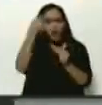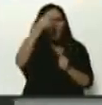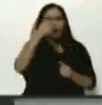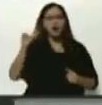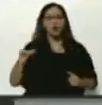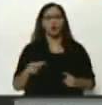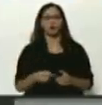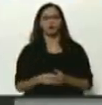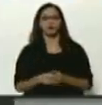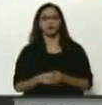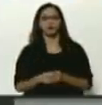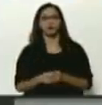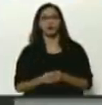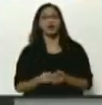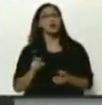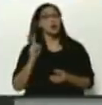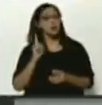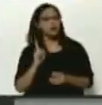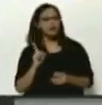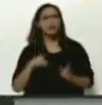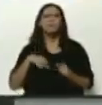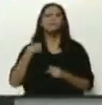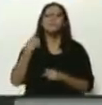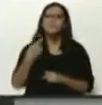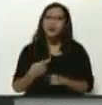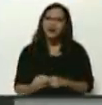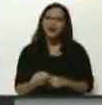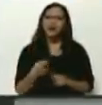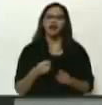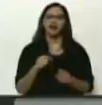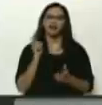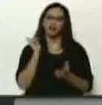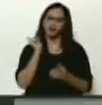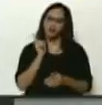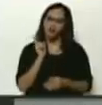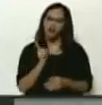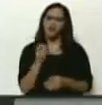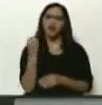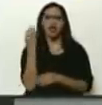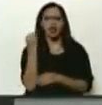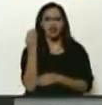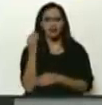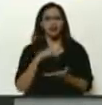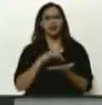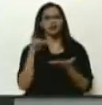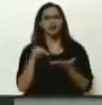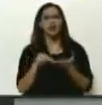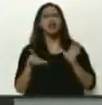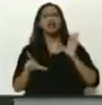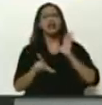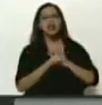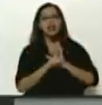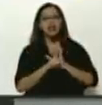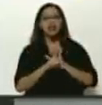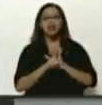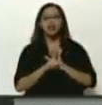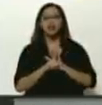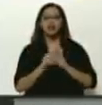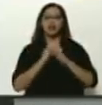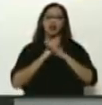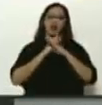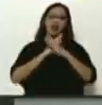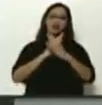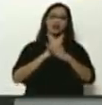Por cierto, que mañana debe ir a plenaria de la Asamblea Nacional la ley antibloqueo. La